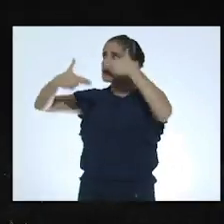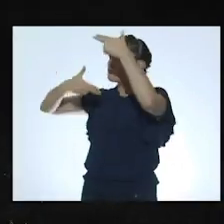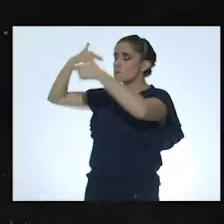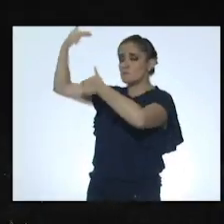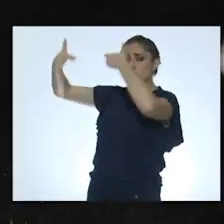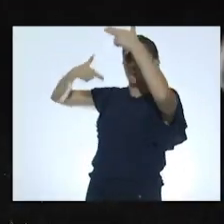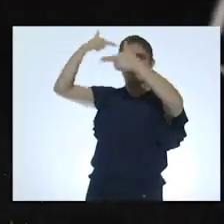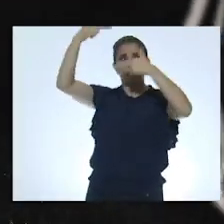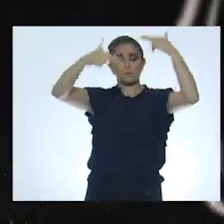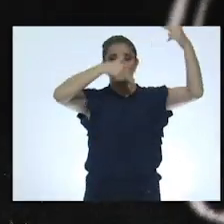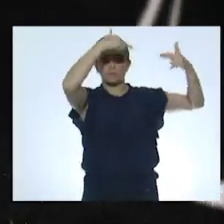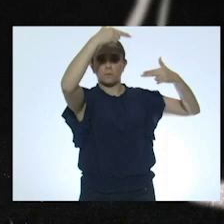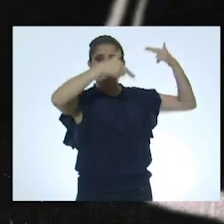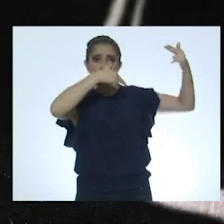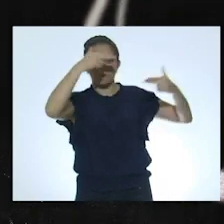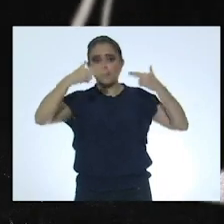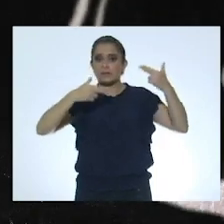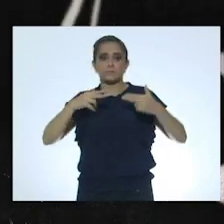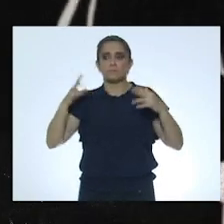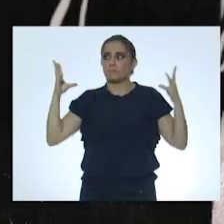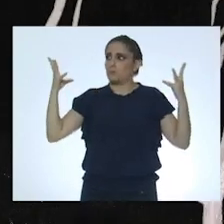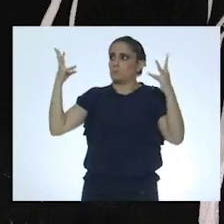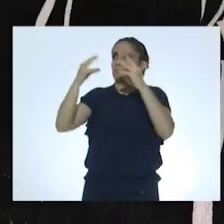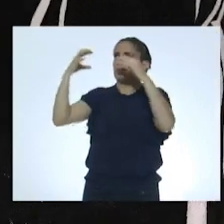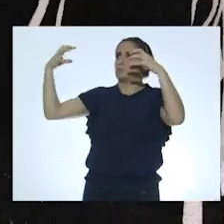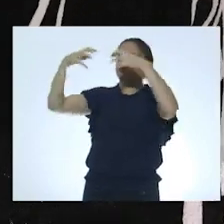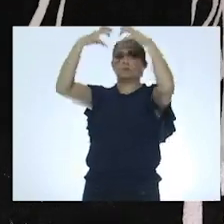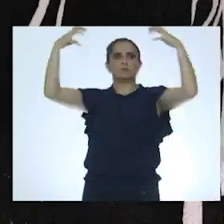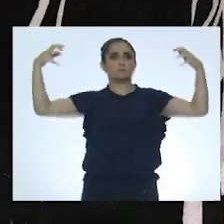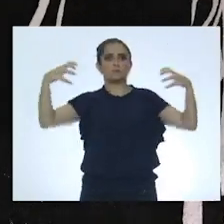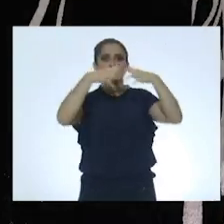zanda di. Gida gulisa, kazake.